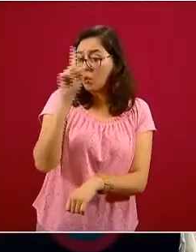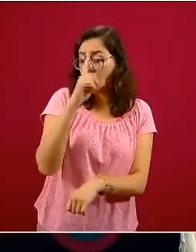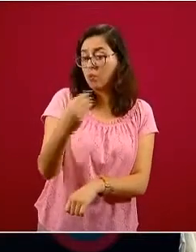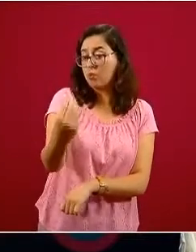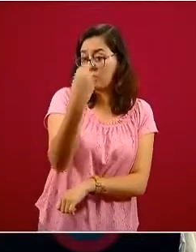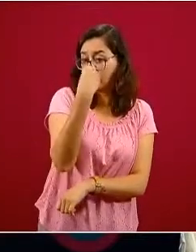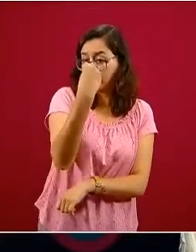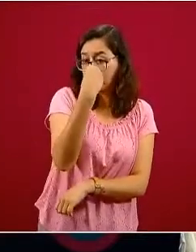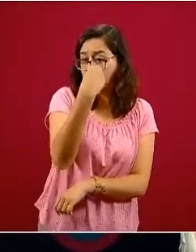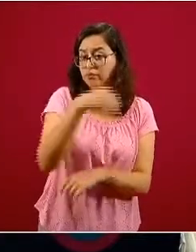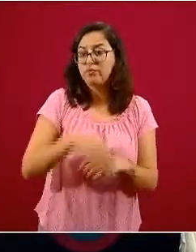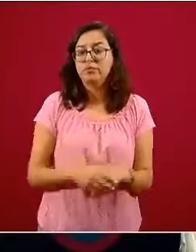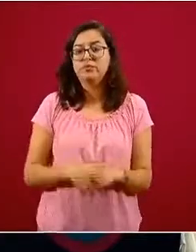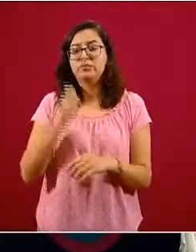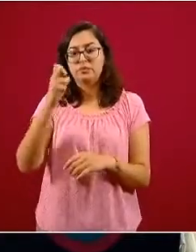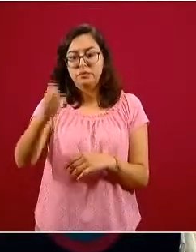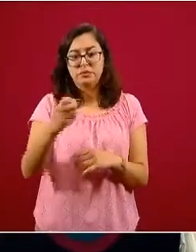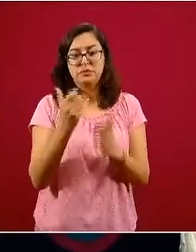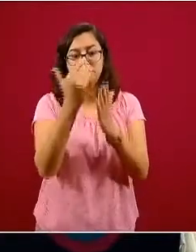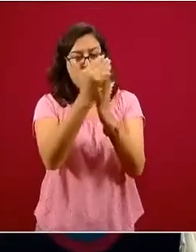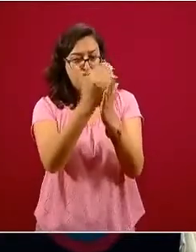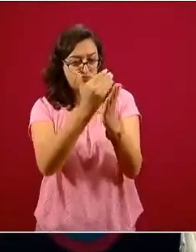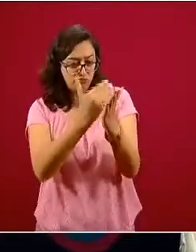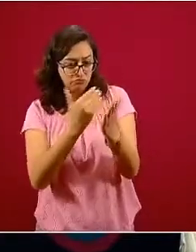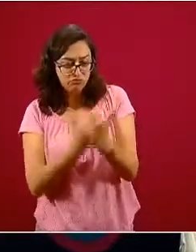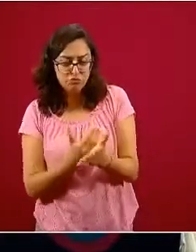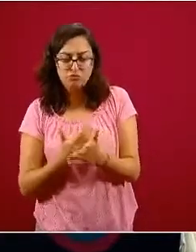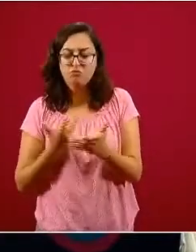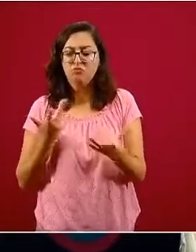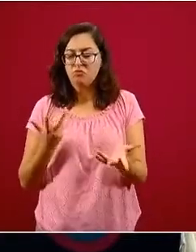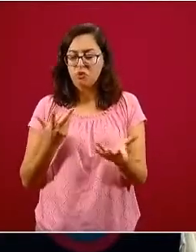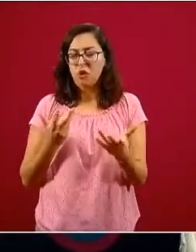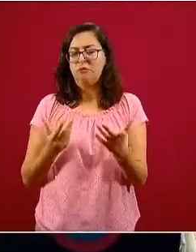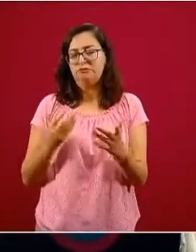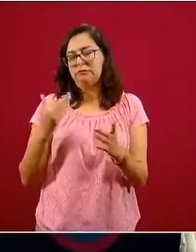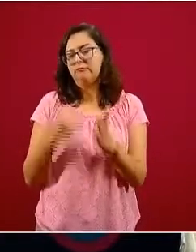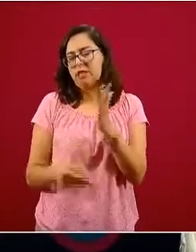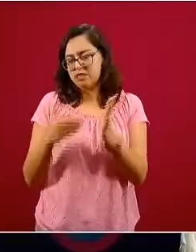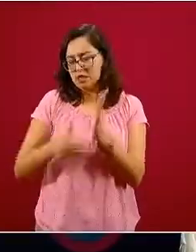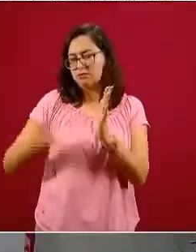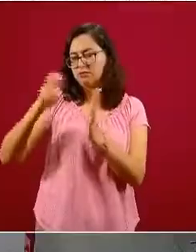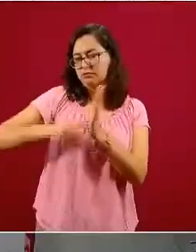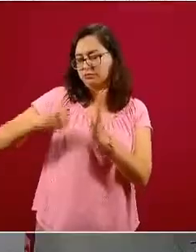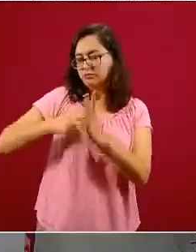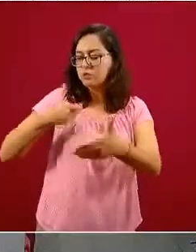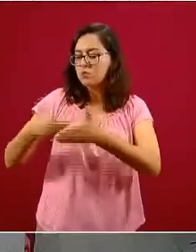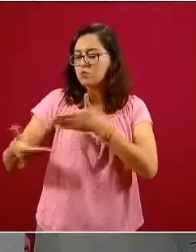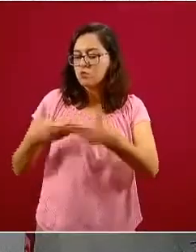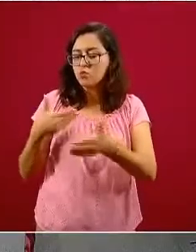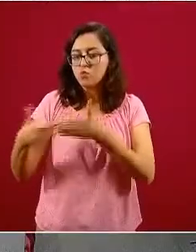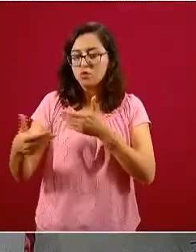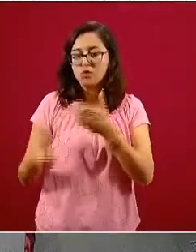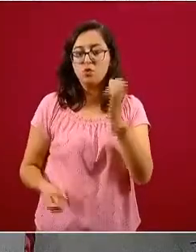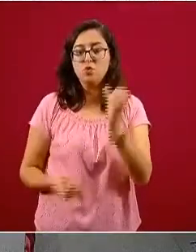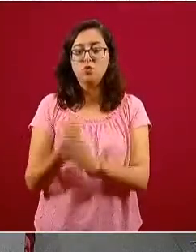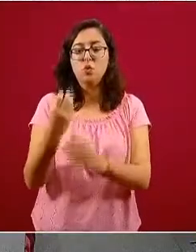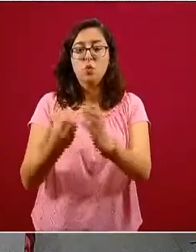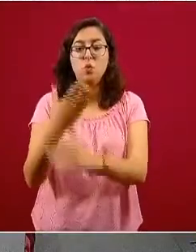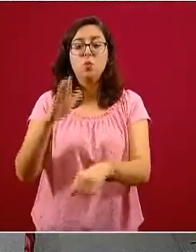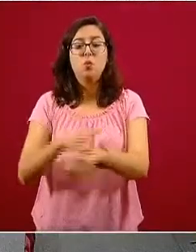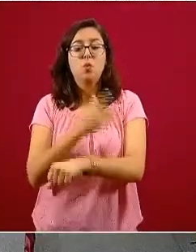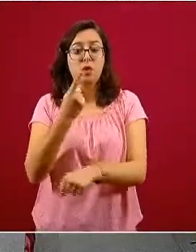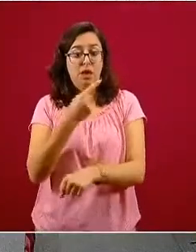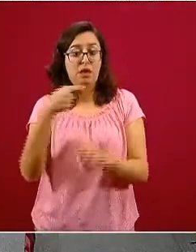que vamos a actualizar esas guías alimentarias. ¿Por qué? Porque en este momento promueven dietas